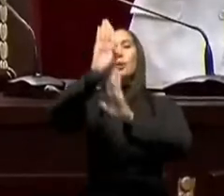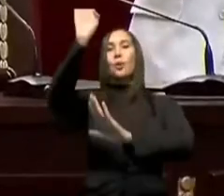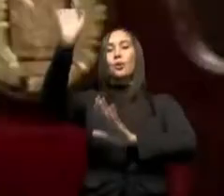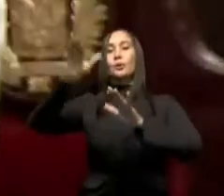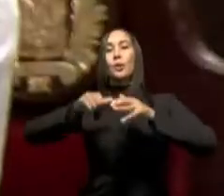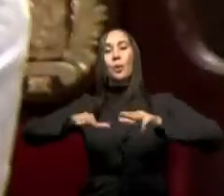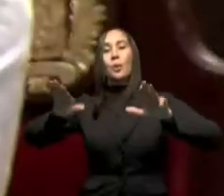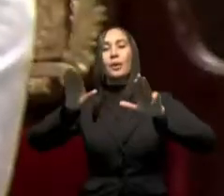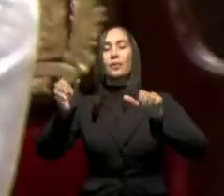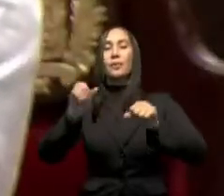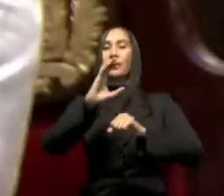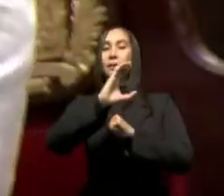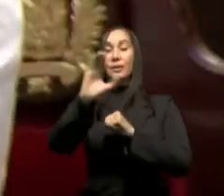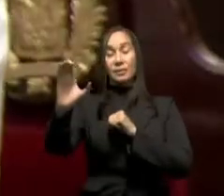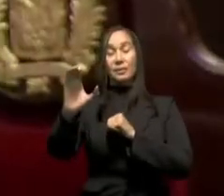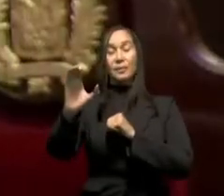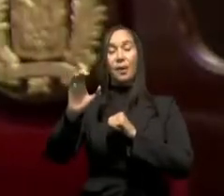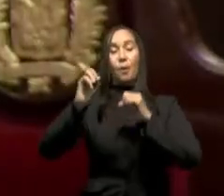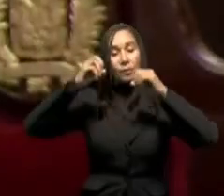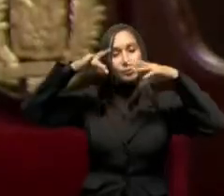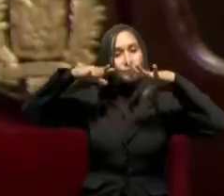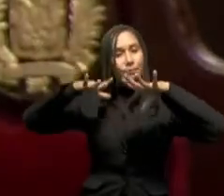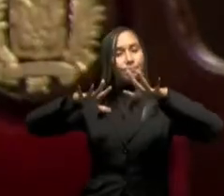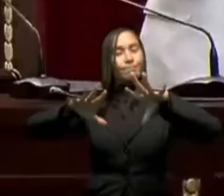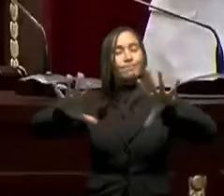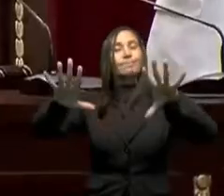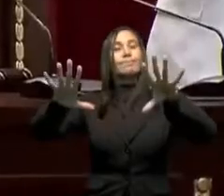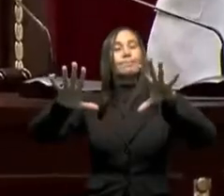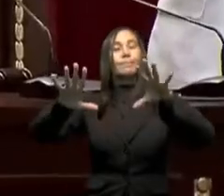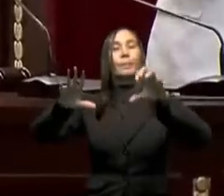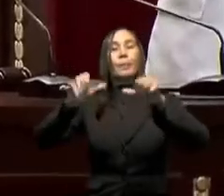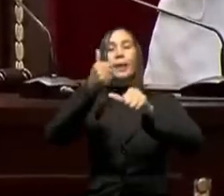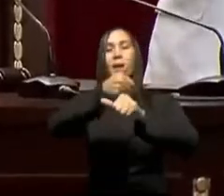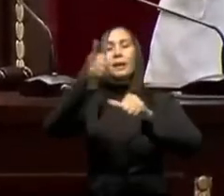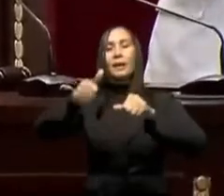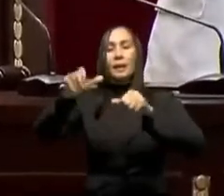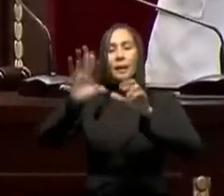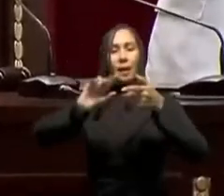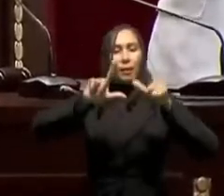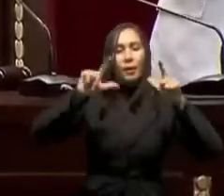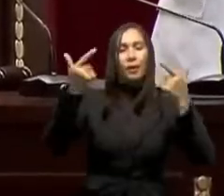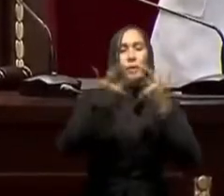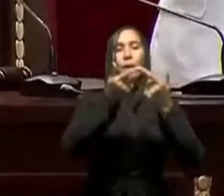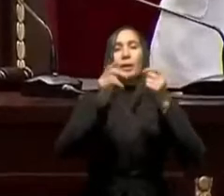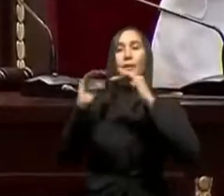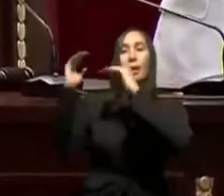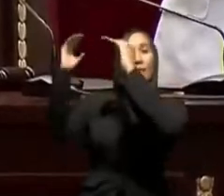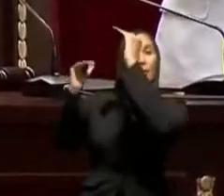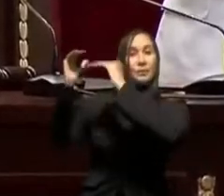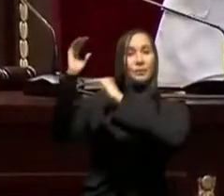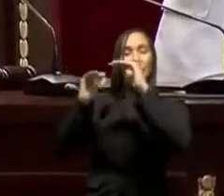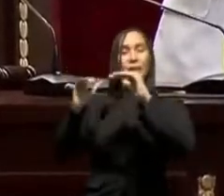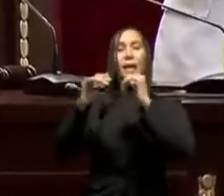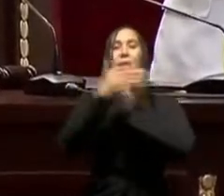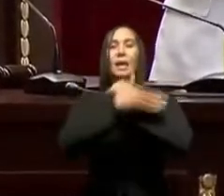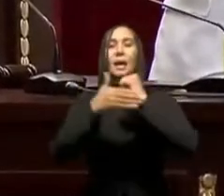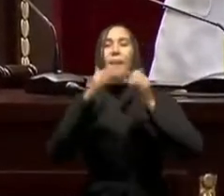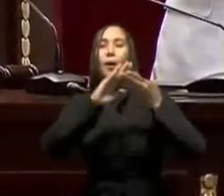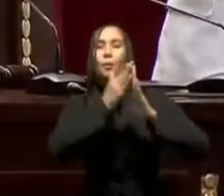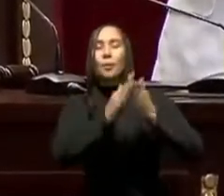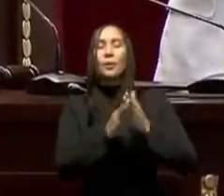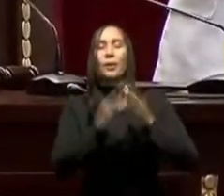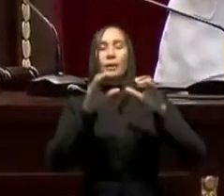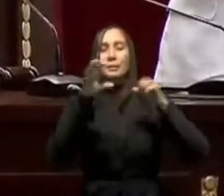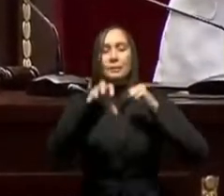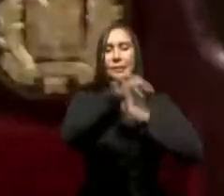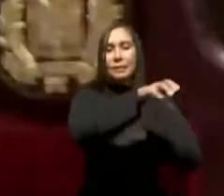los valles fértiles del Cibao. Alumbrarán desarrollo cada colina y cada montaña y cada pueblo y